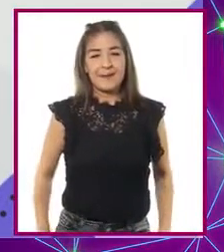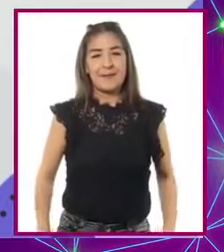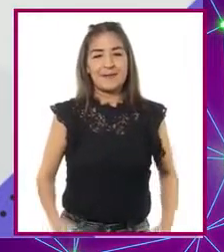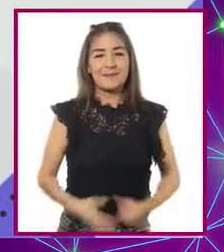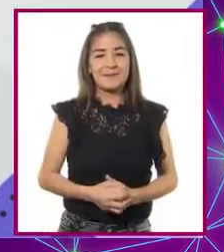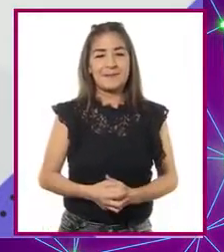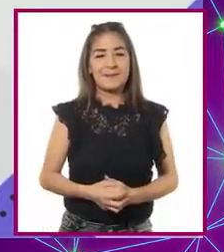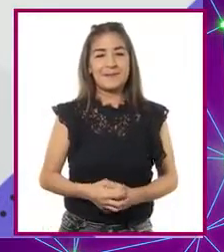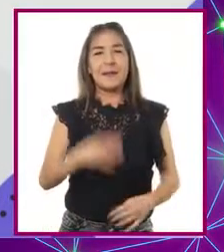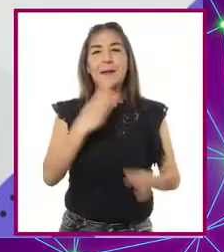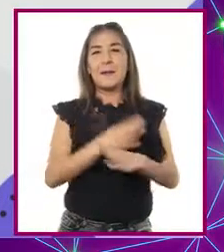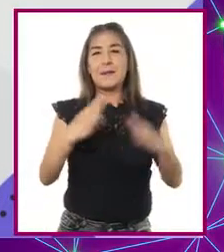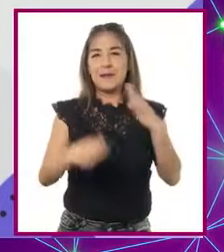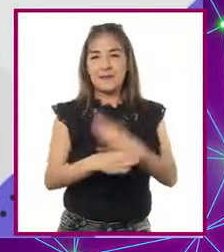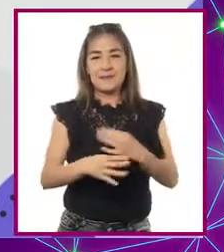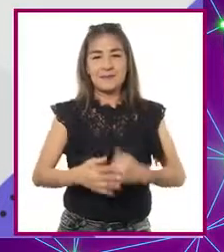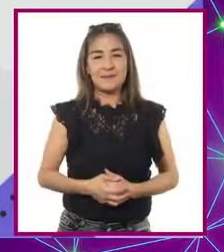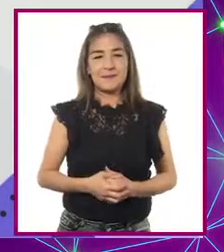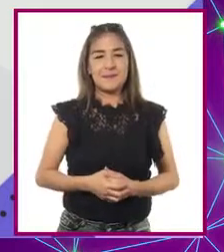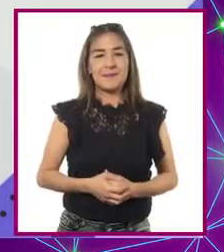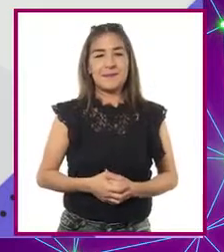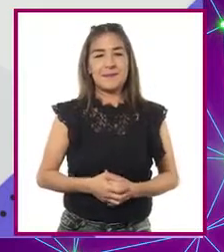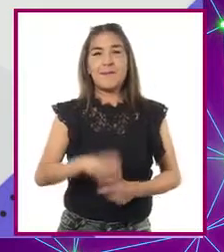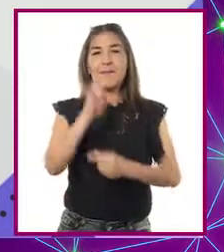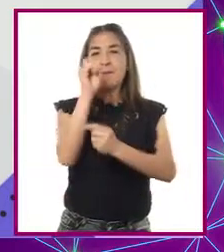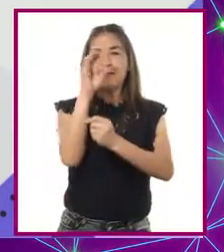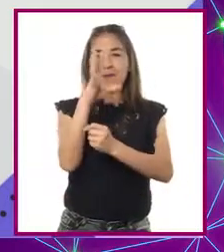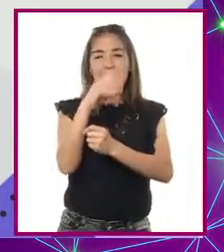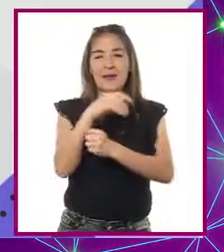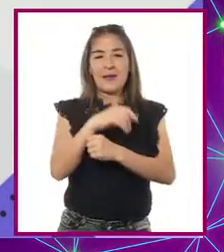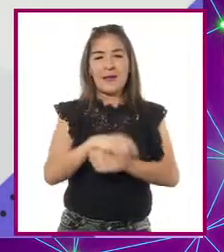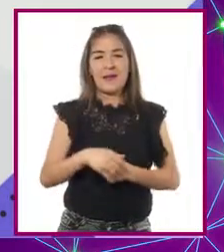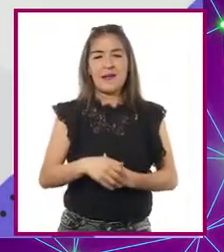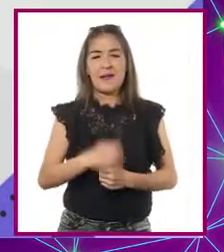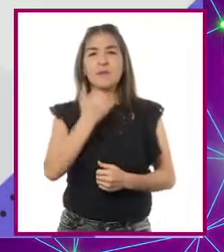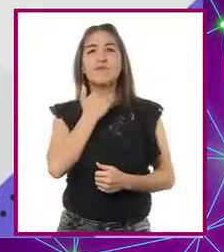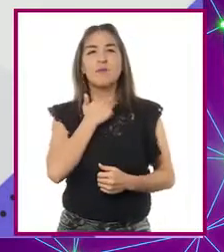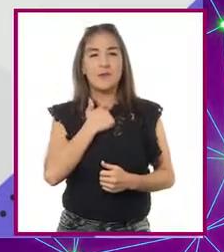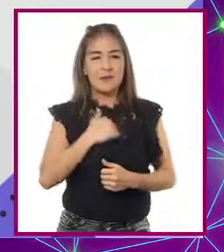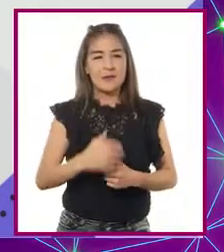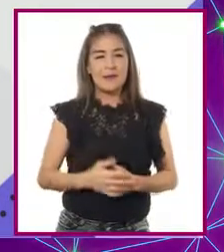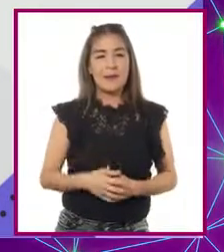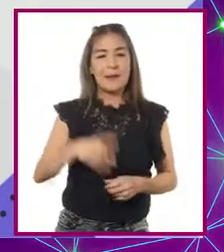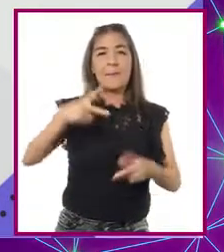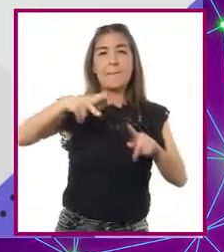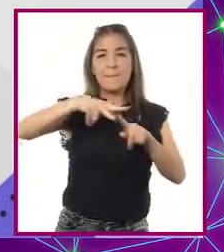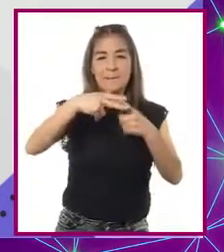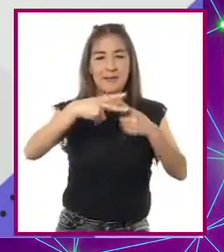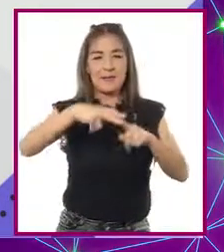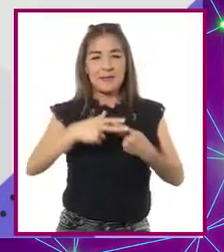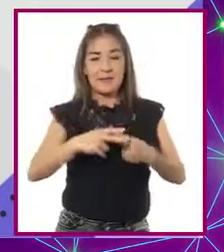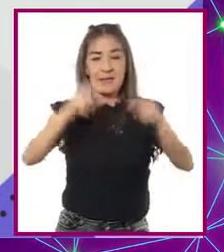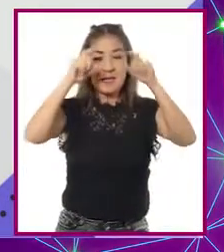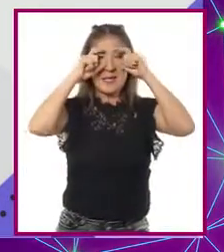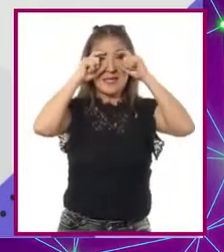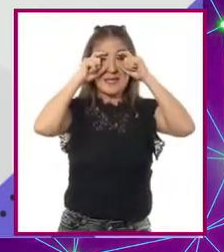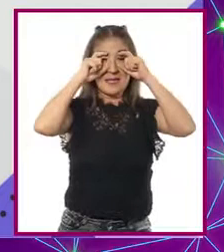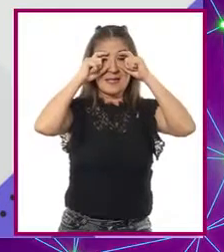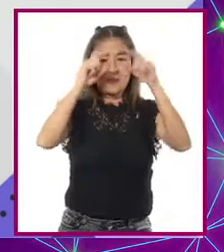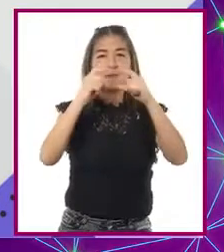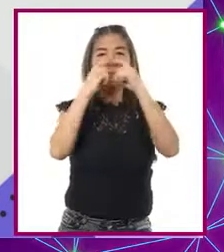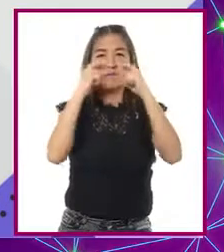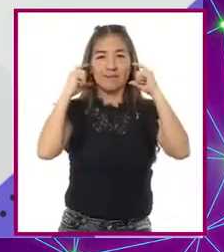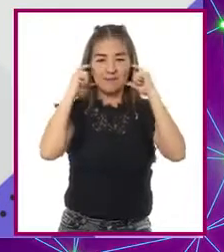Materiales: lámpara de alcohol, pinzas para crisol, lentes,